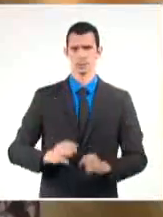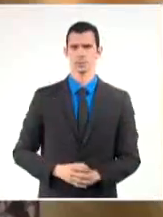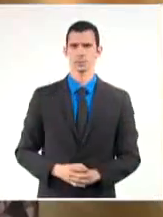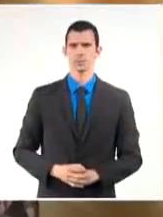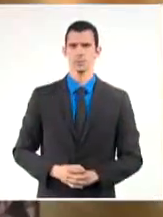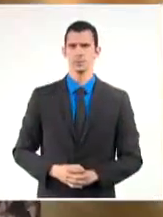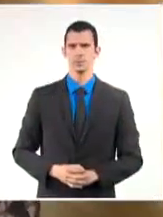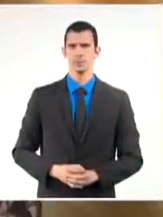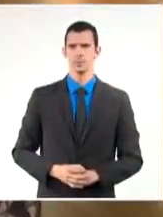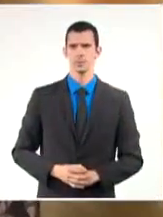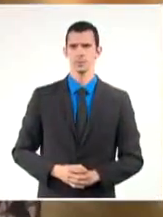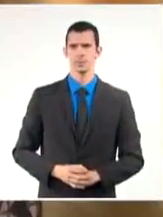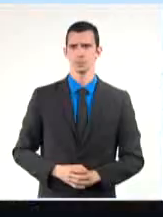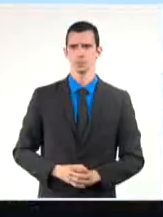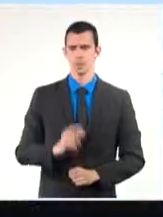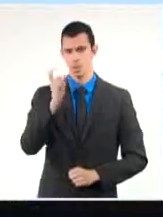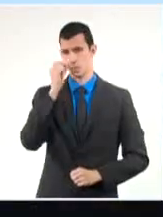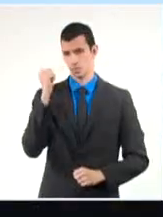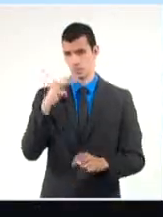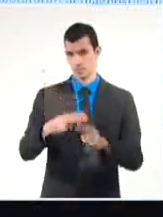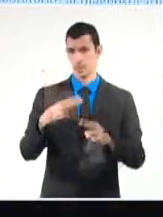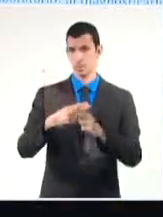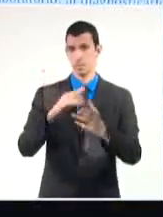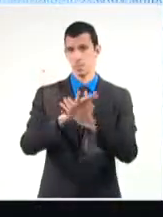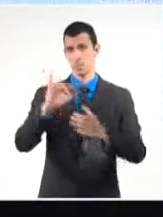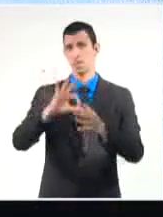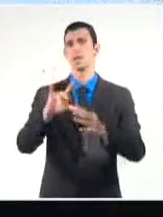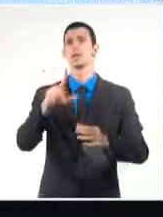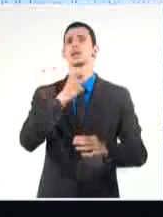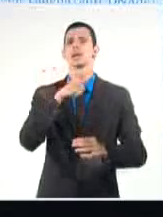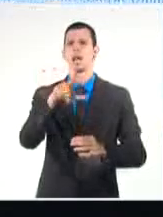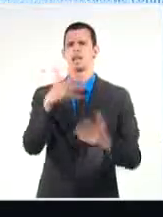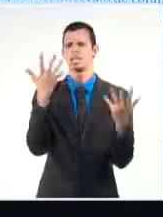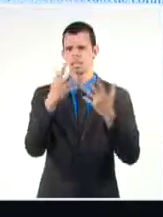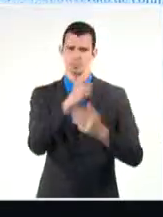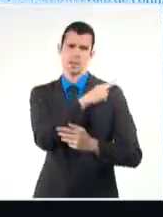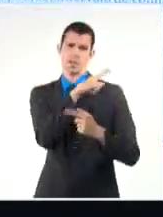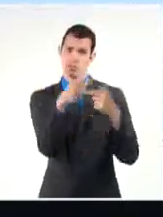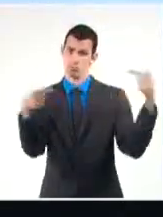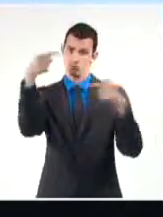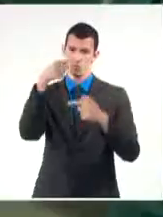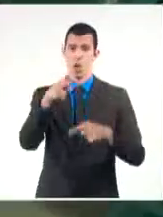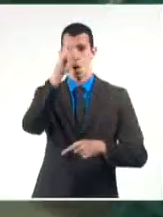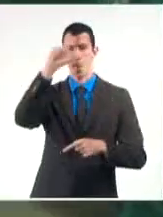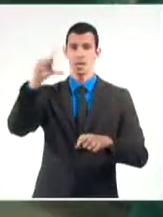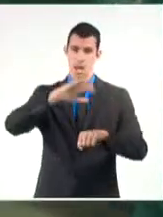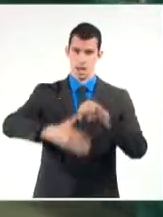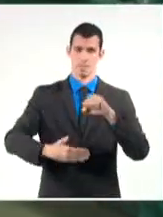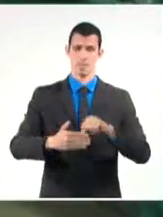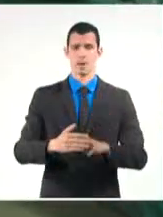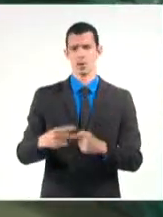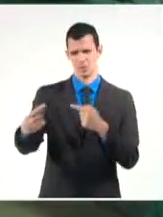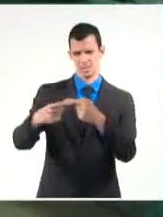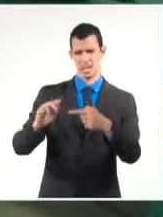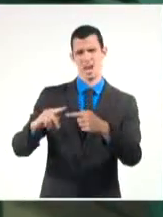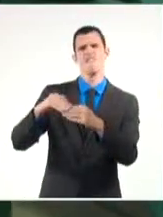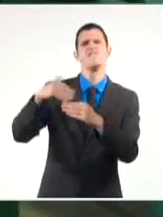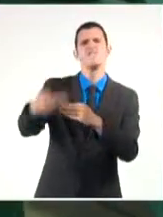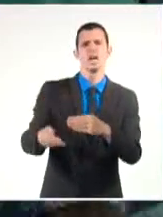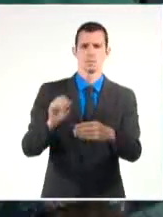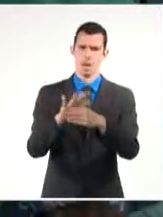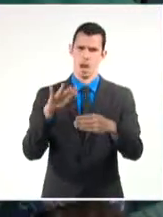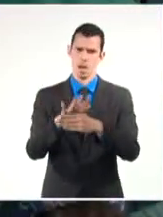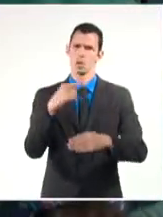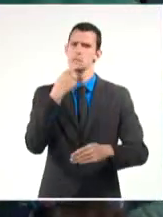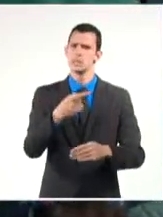Hernán Esteves, director de esta prestigiosa institución, la integración de sus más de 3.000 trabajadores se mostrará una